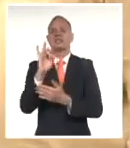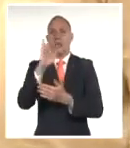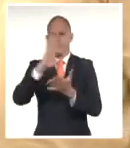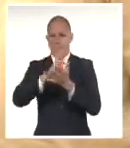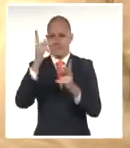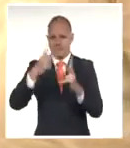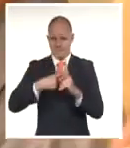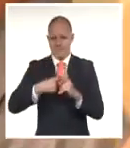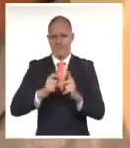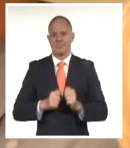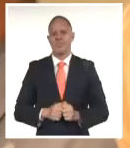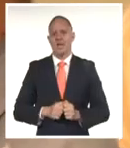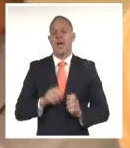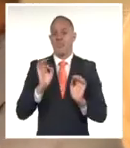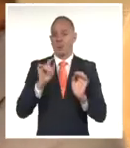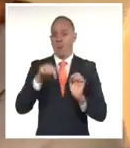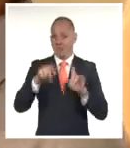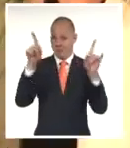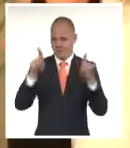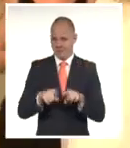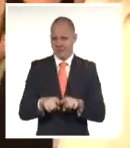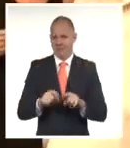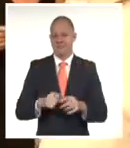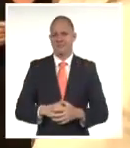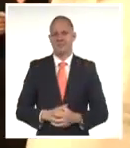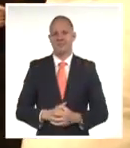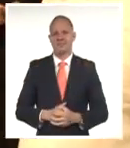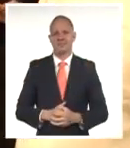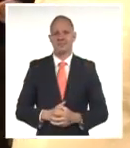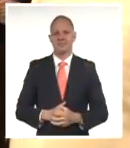el balneario de Varadero. Wilmer Rodríguez Fernández, Sistema Informativo de la Televisión Cubana.